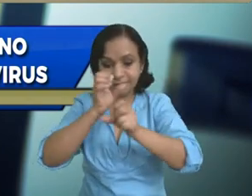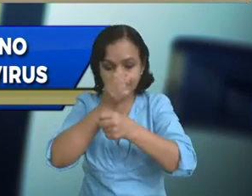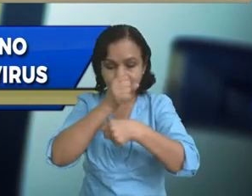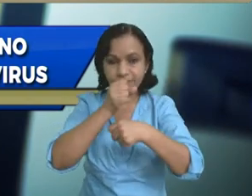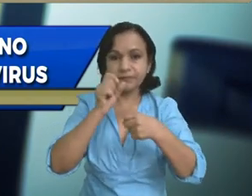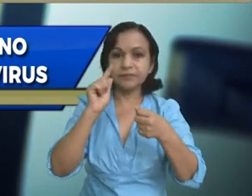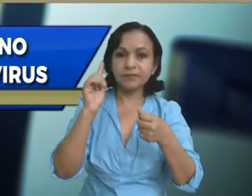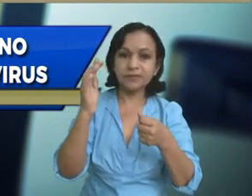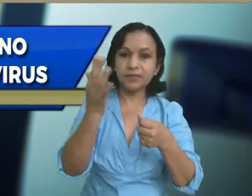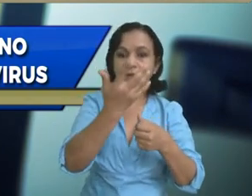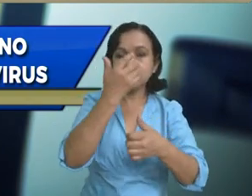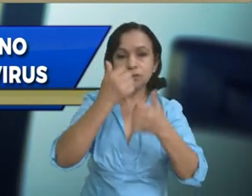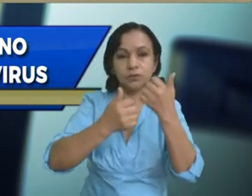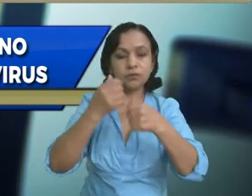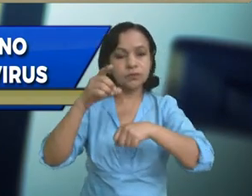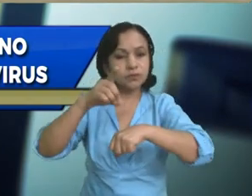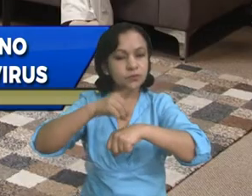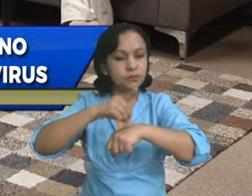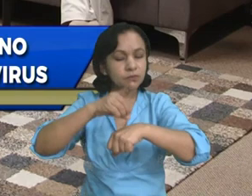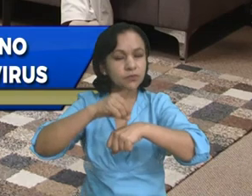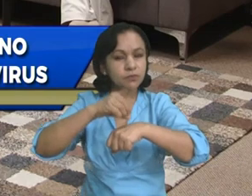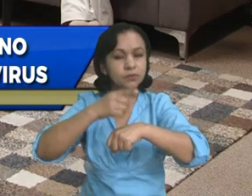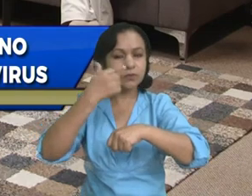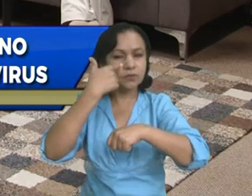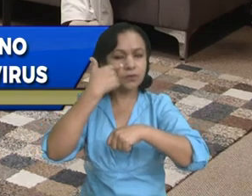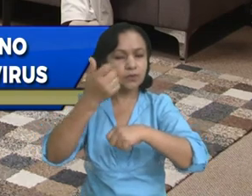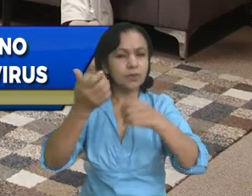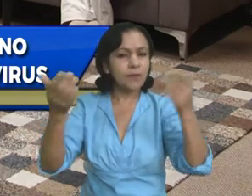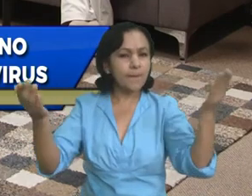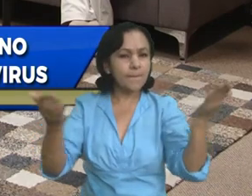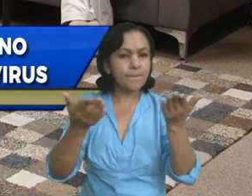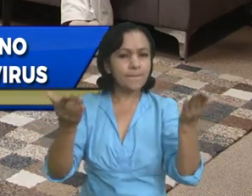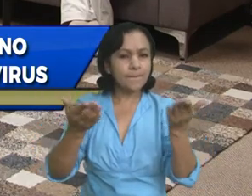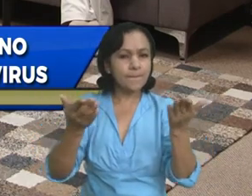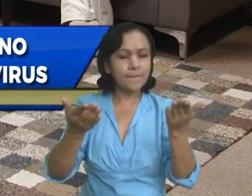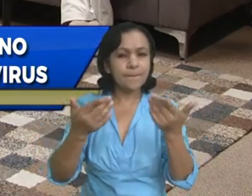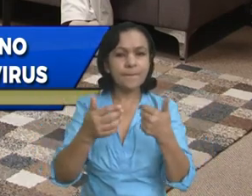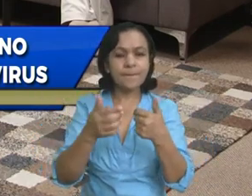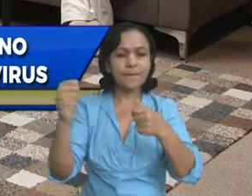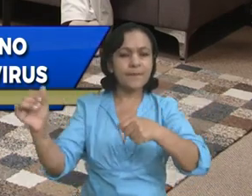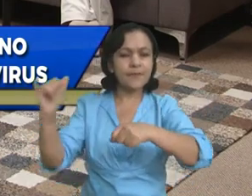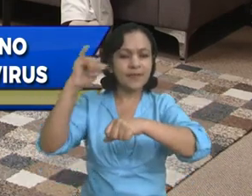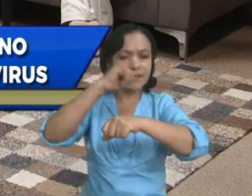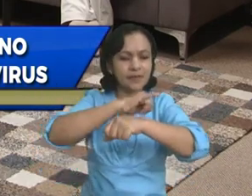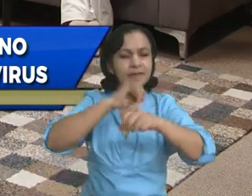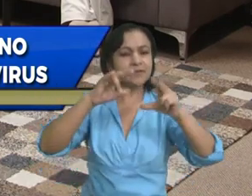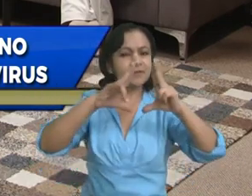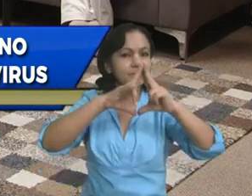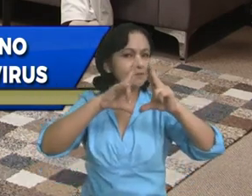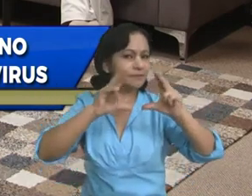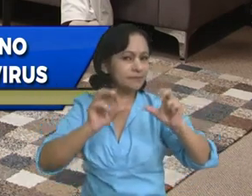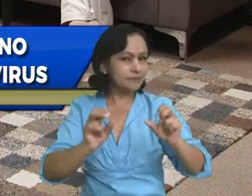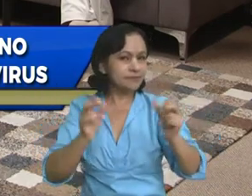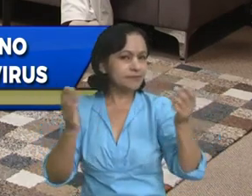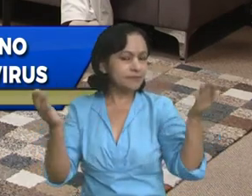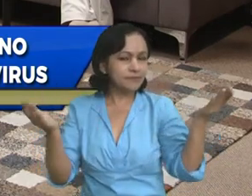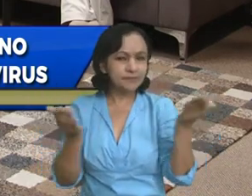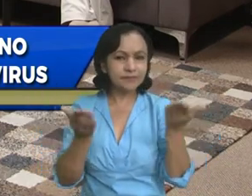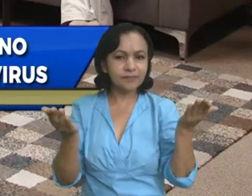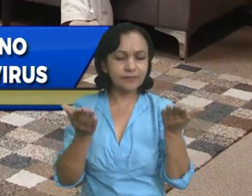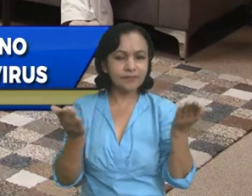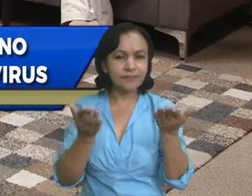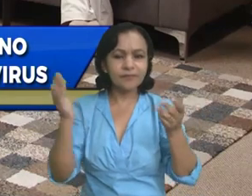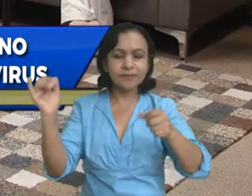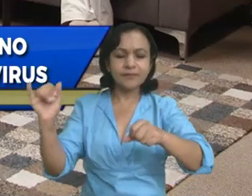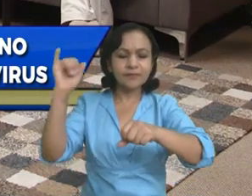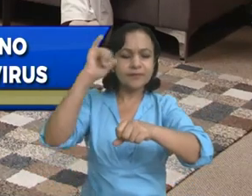pese a todas las realidades. Doctor, pues conocer un poquito, ¿no? Llegaron a nuestro país. ¿Cómo vienen